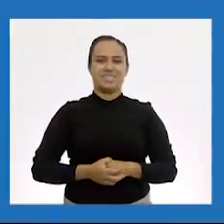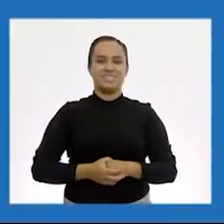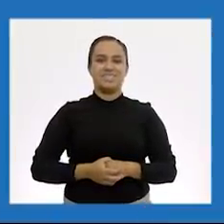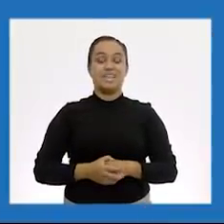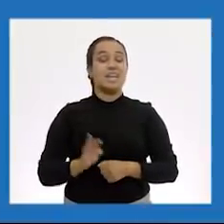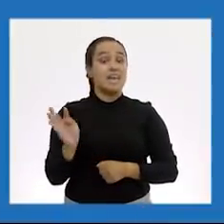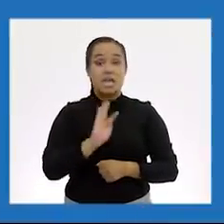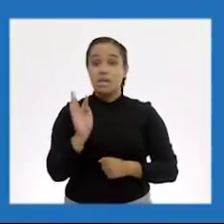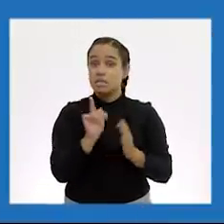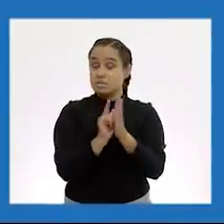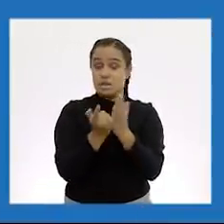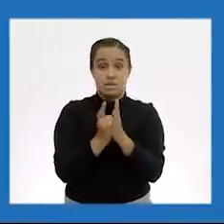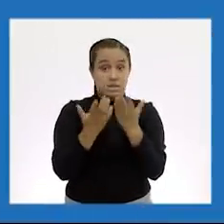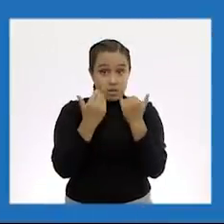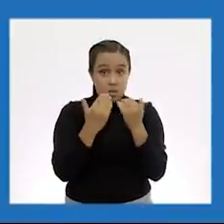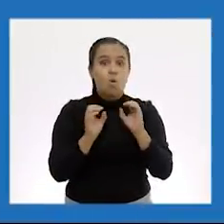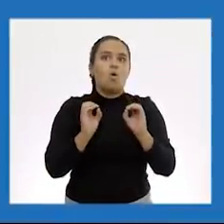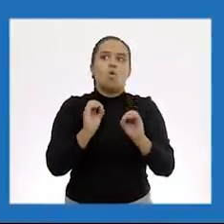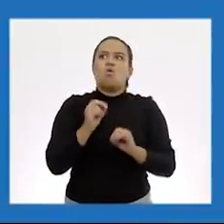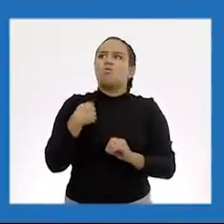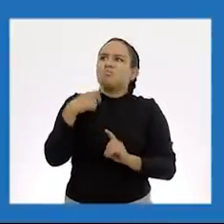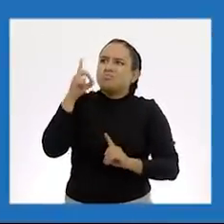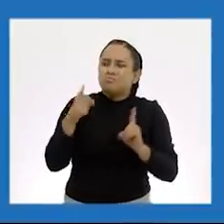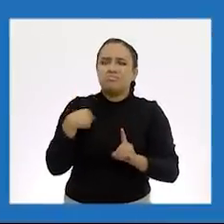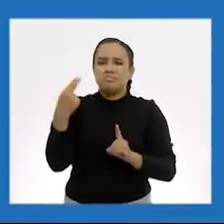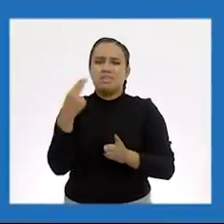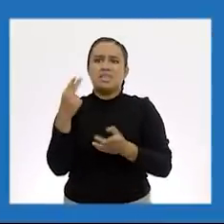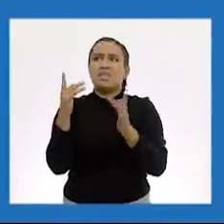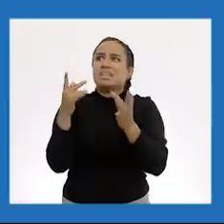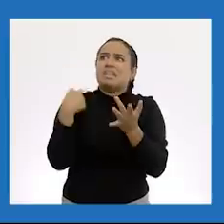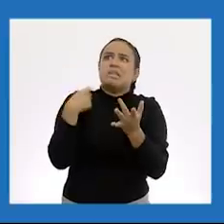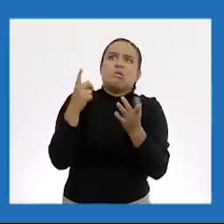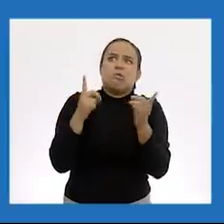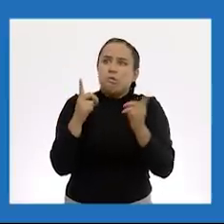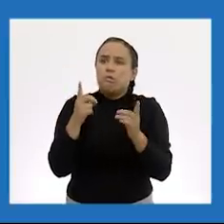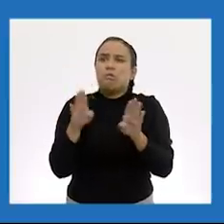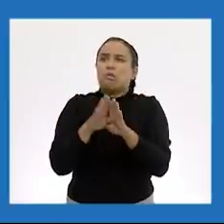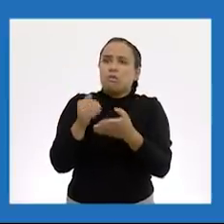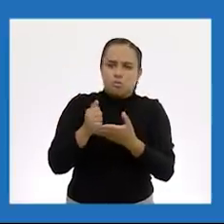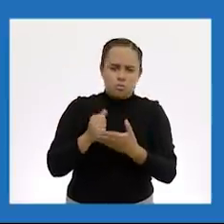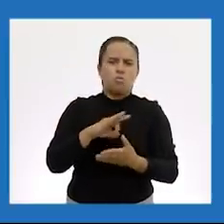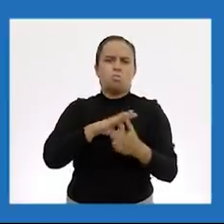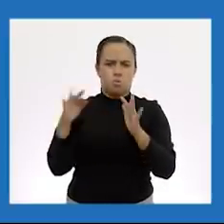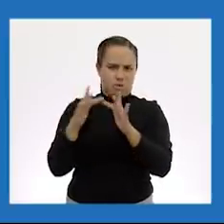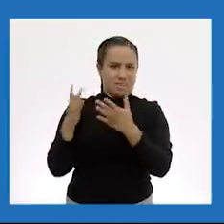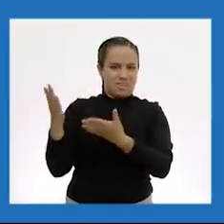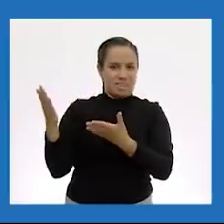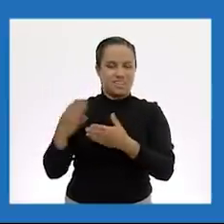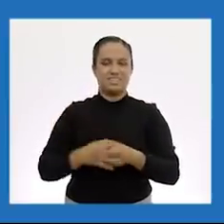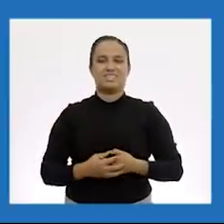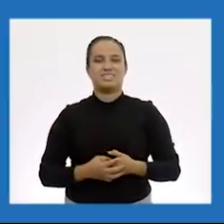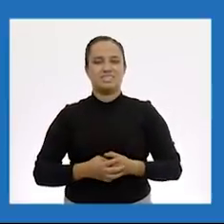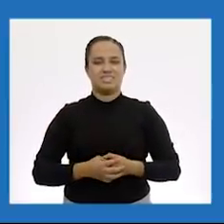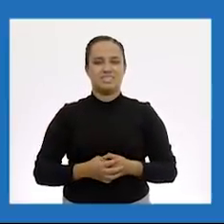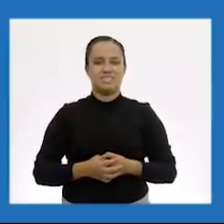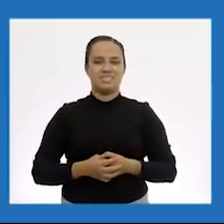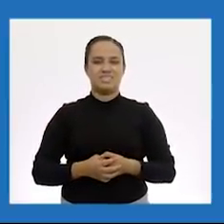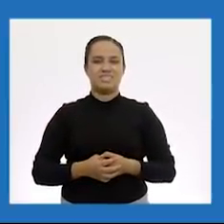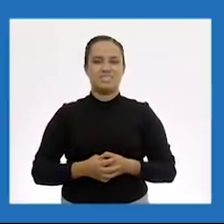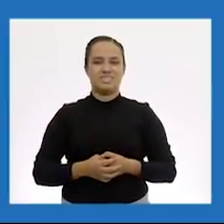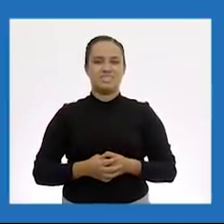Si no tienes el libro de texto o necesitas ayuda para resolver tus dudas, contáctanos.